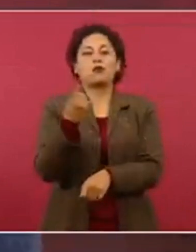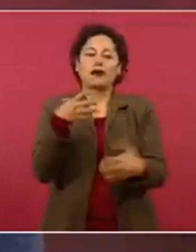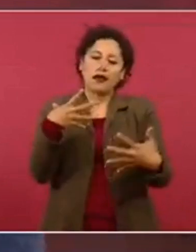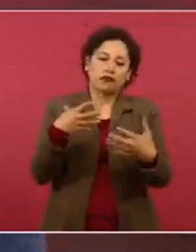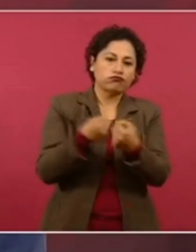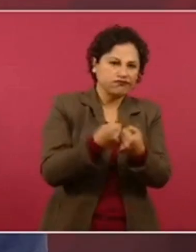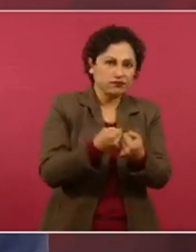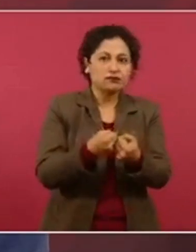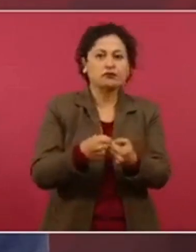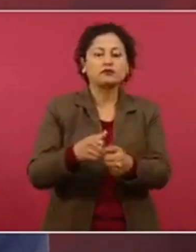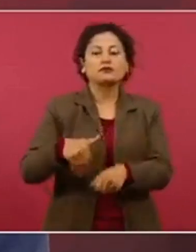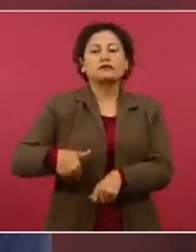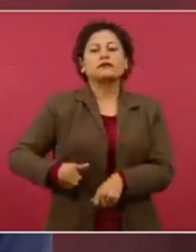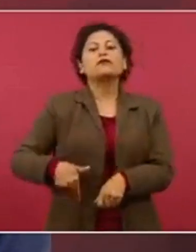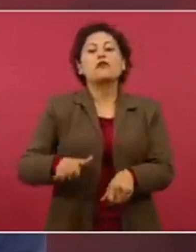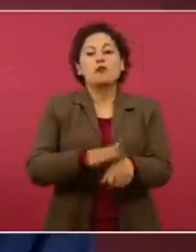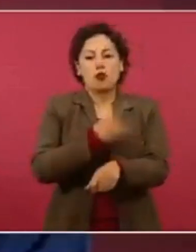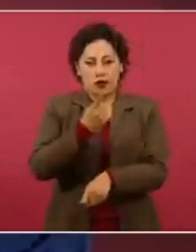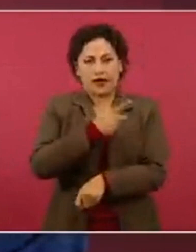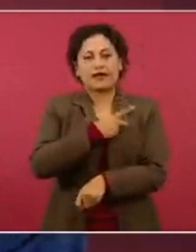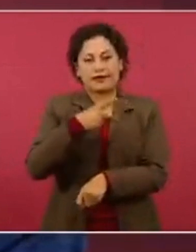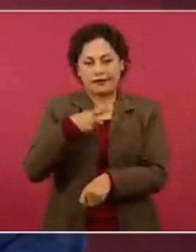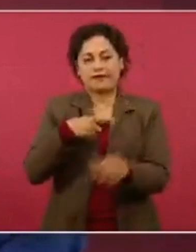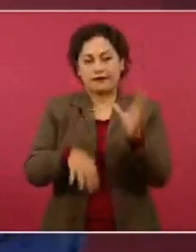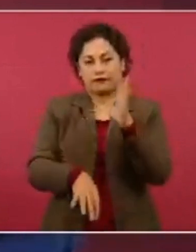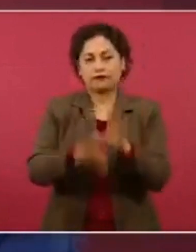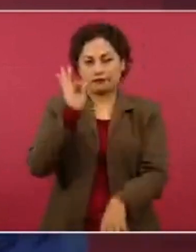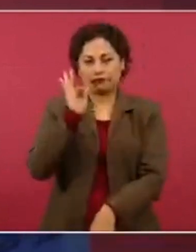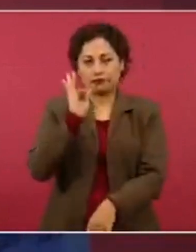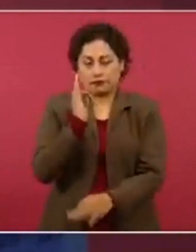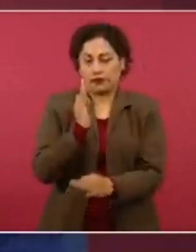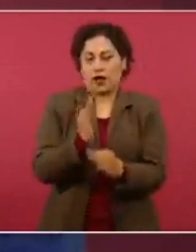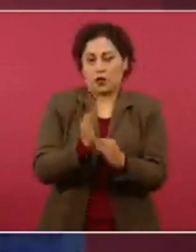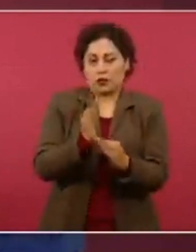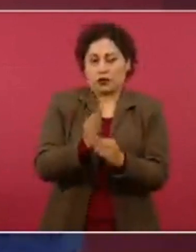accidente. Y sí, también quiero aprovechar, porque